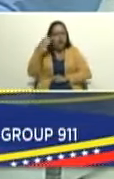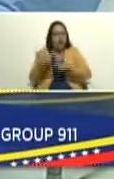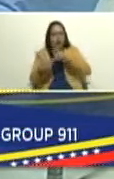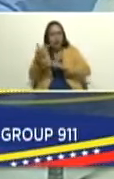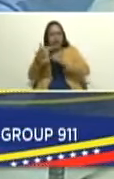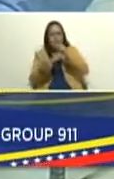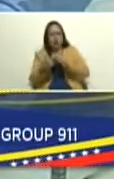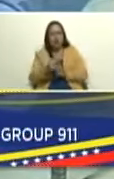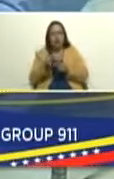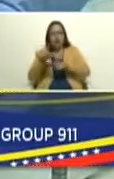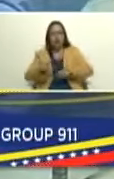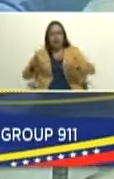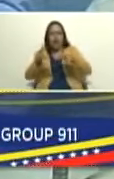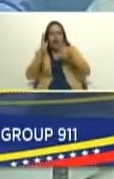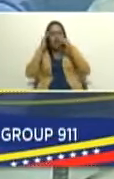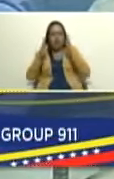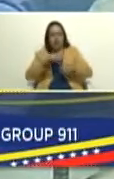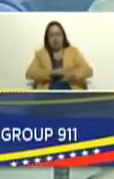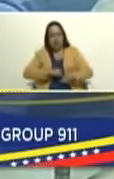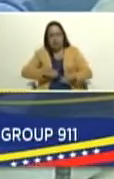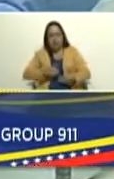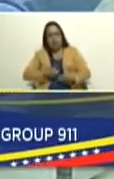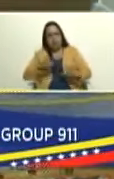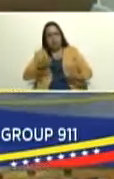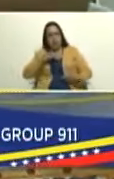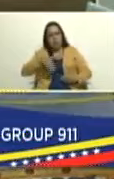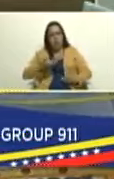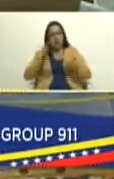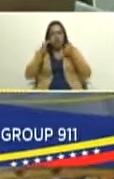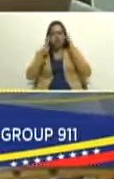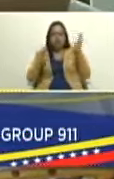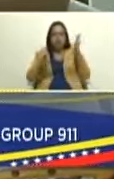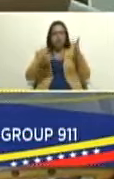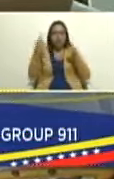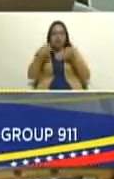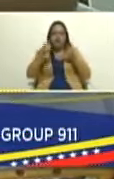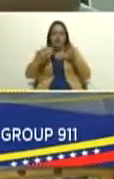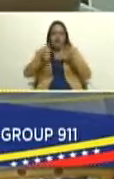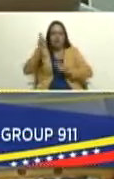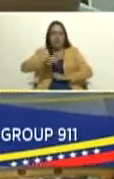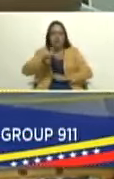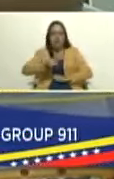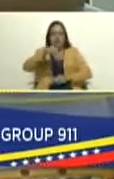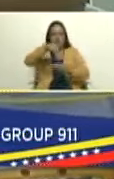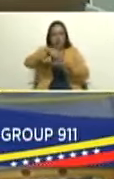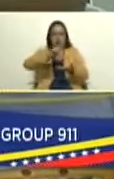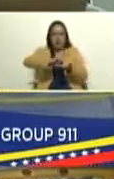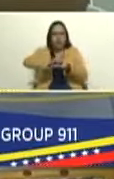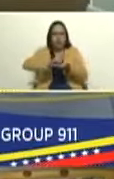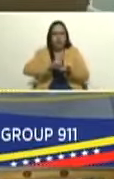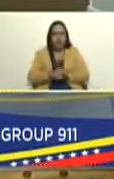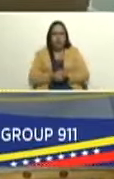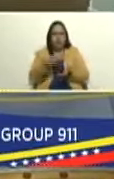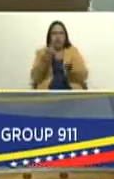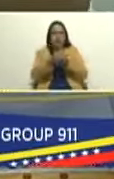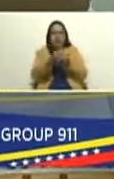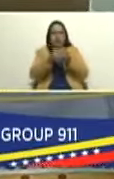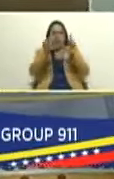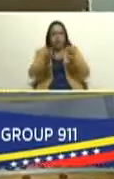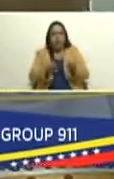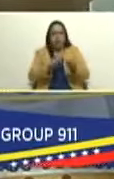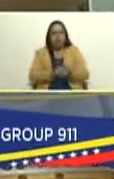construcción de un quirófano que también pueda atender a las diferentes necesidades presentes en la parroquia a precios módicos y